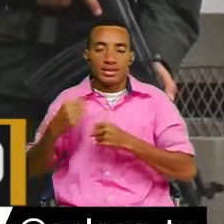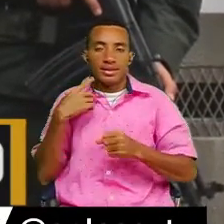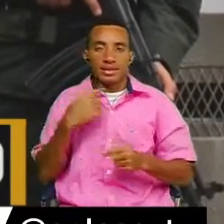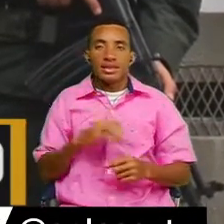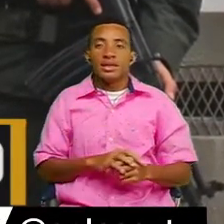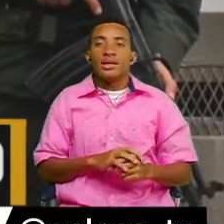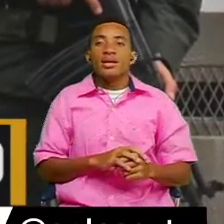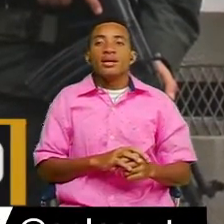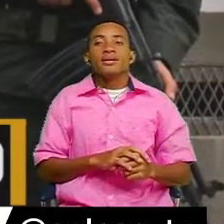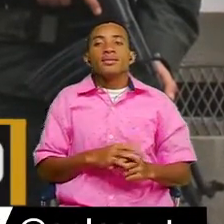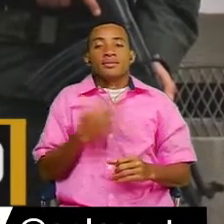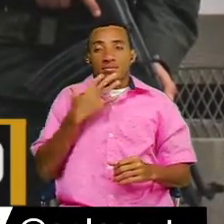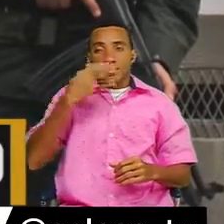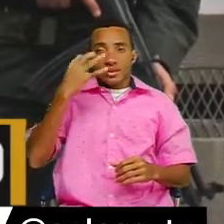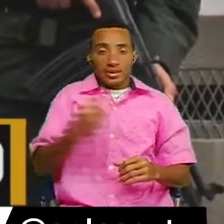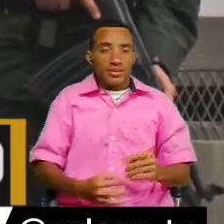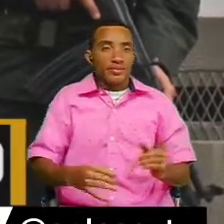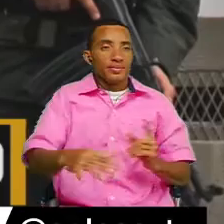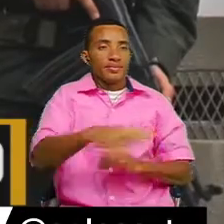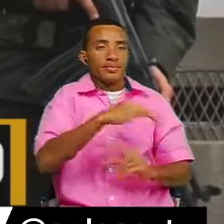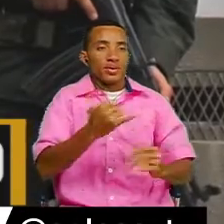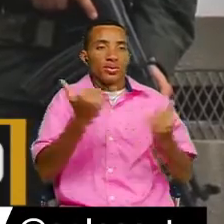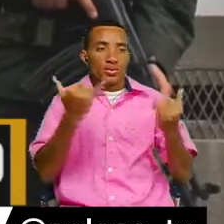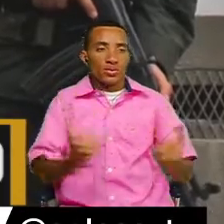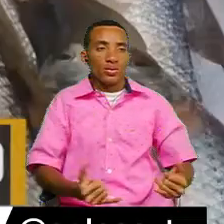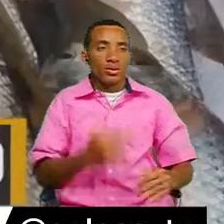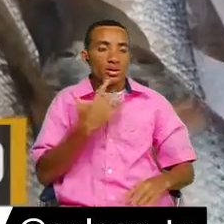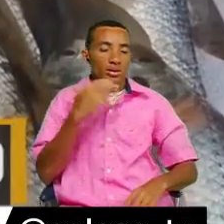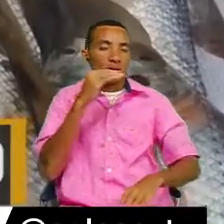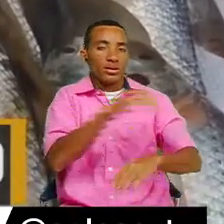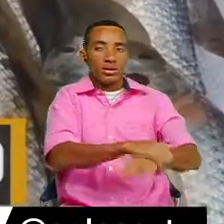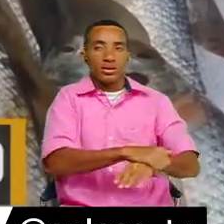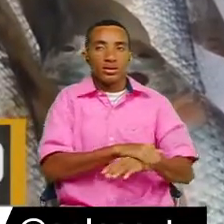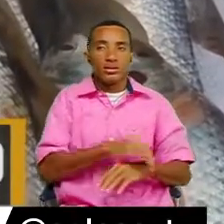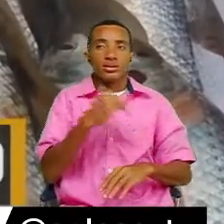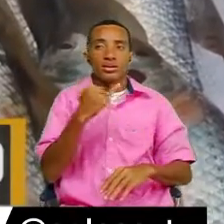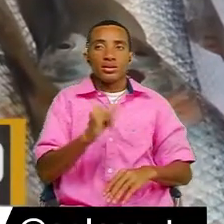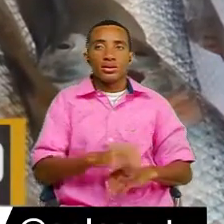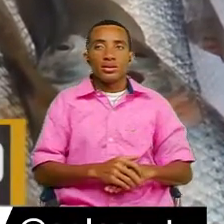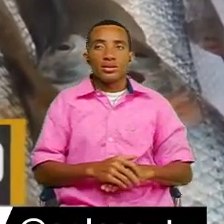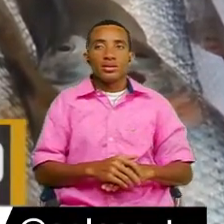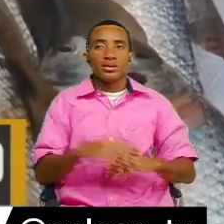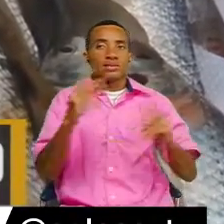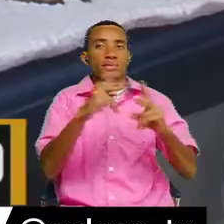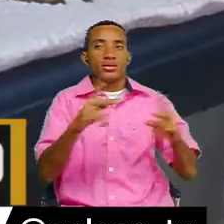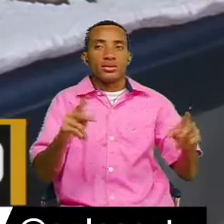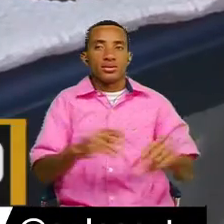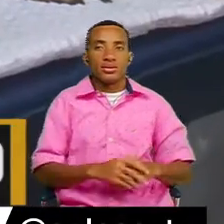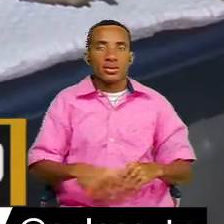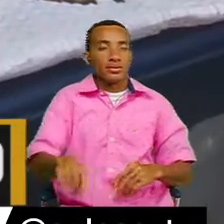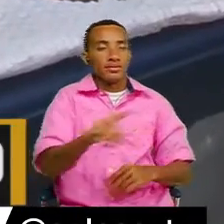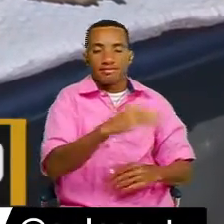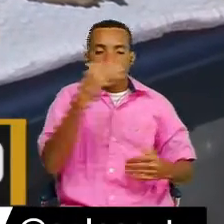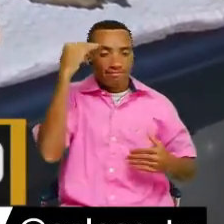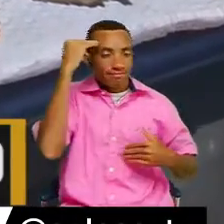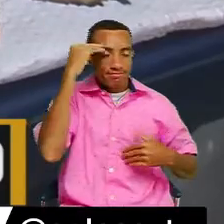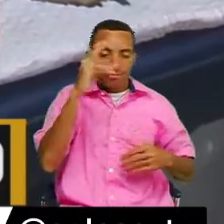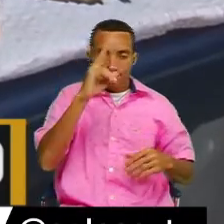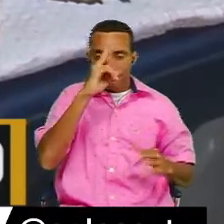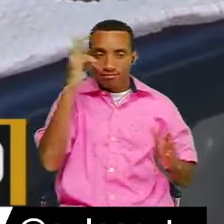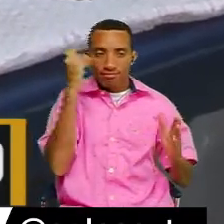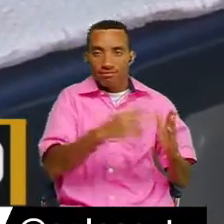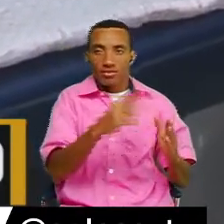pero la verdad por esta situación hasta el día de hoy estamos capturando porque, como le decía, la gente no ha tomado conciencia de eso. Afecta porque